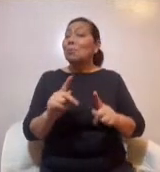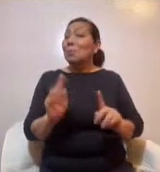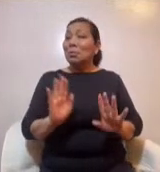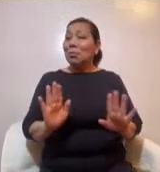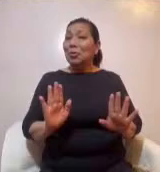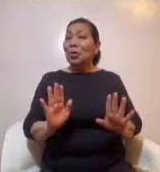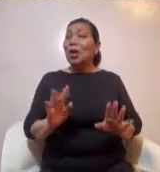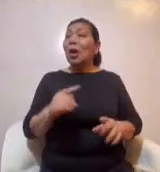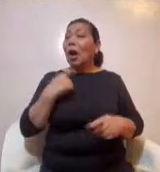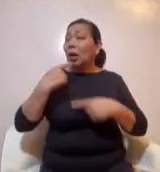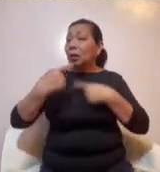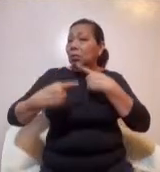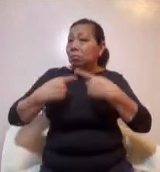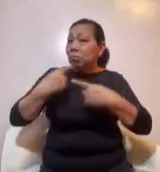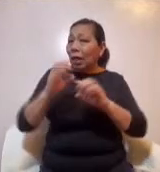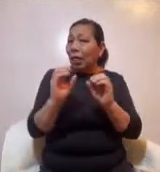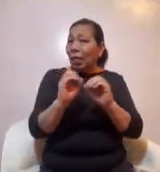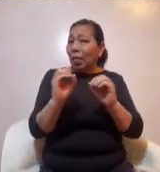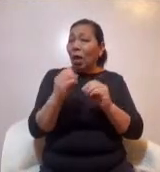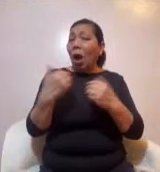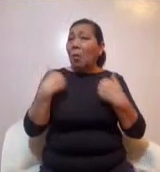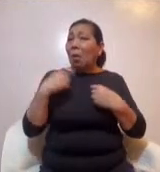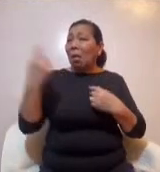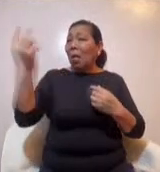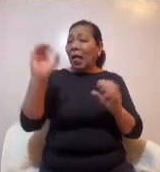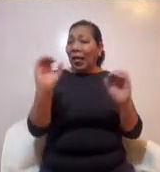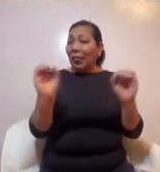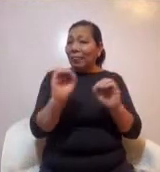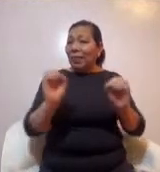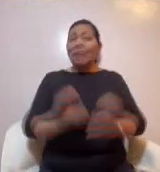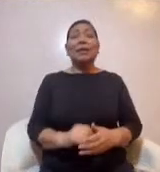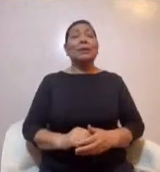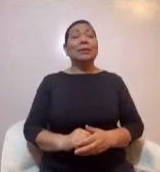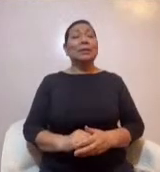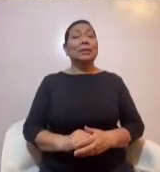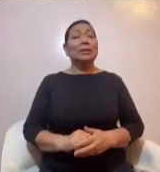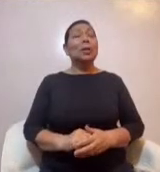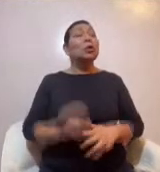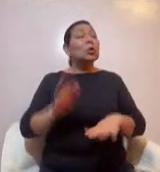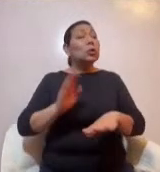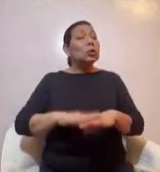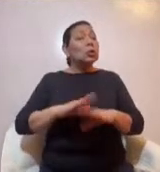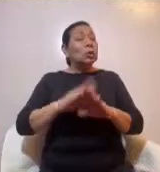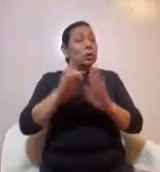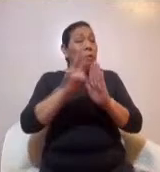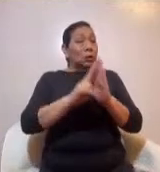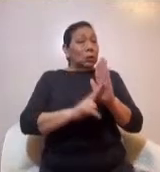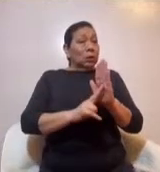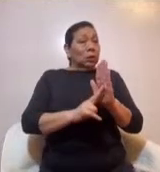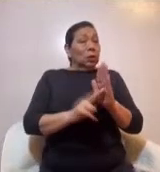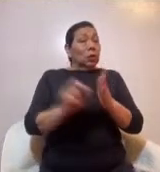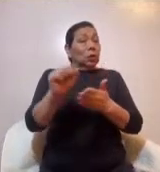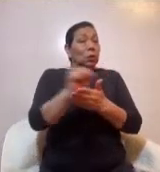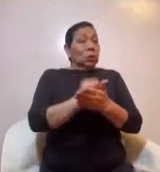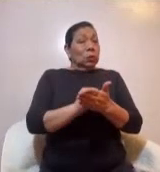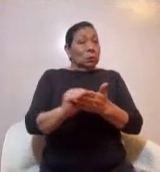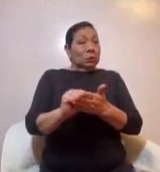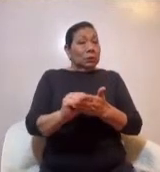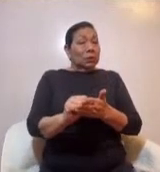se le permitió contar con la asistencia de un abogado. Por otra parte, en relación con la resolución de